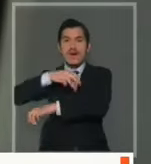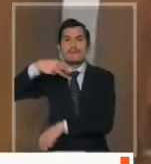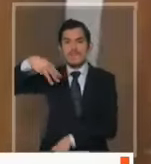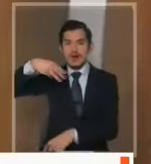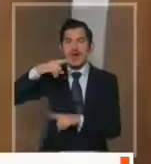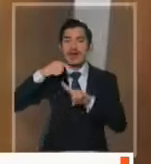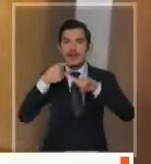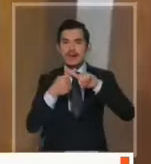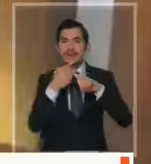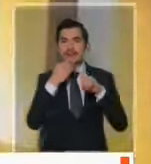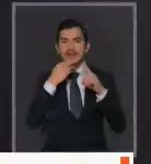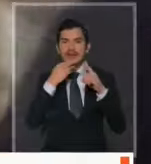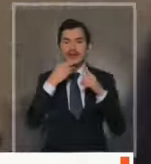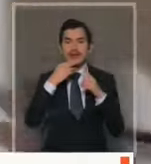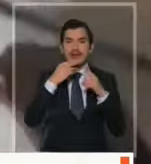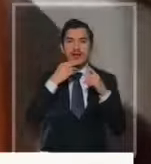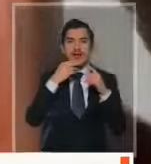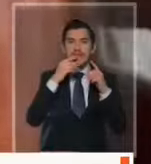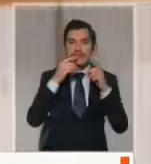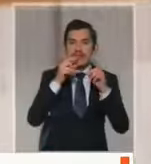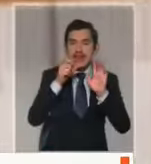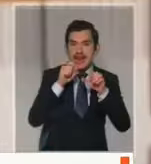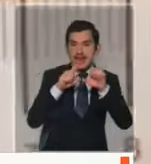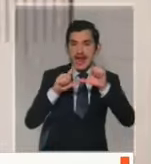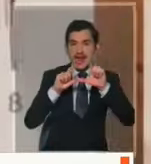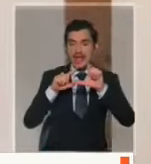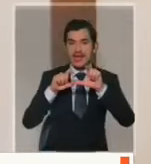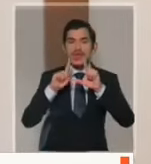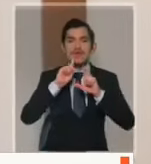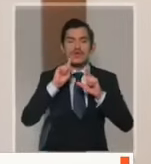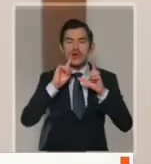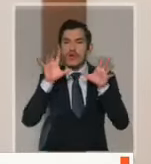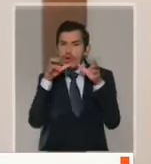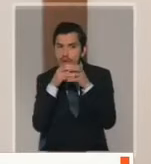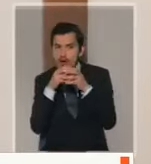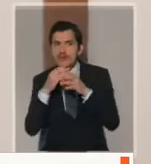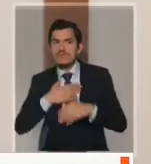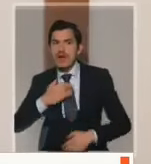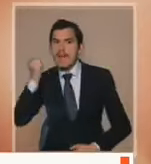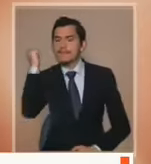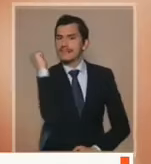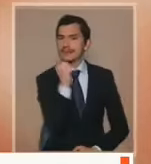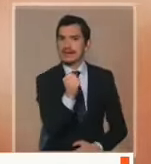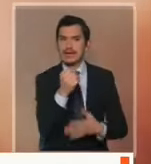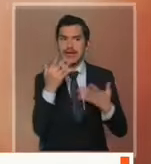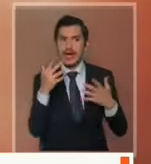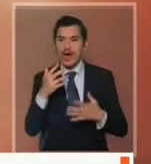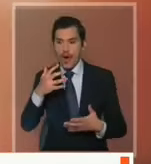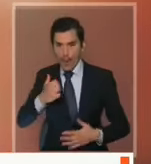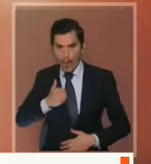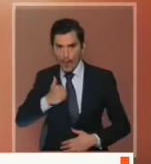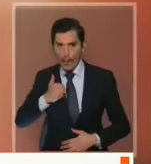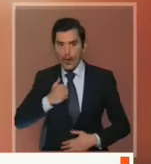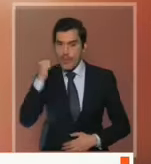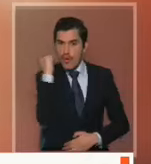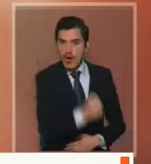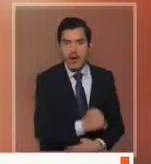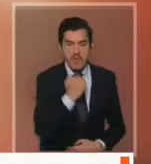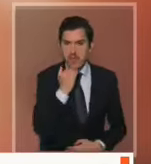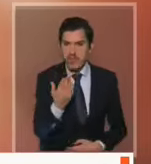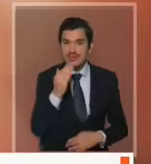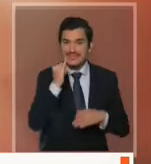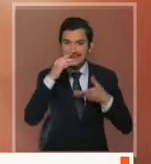de Homicidios de Linares, que logró desarticular una organización dispuesta a matar con tal de cometer sus ilícitos, eso sí, con un